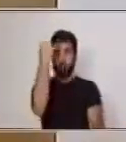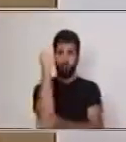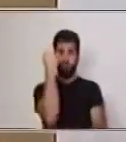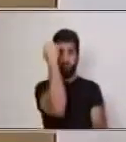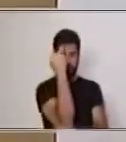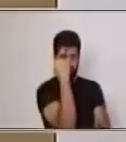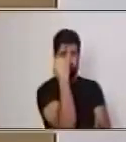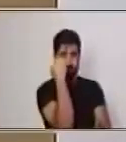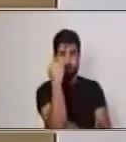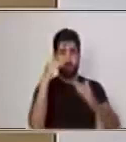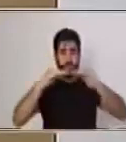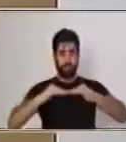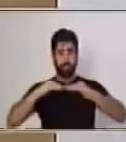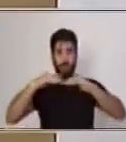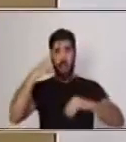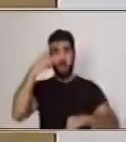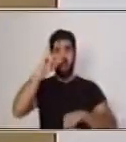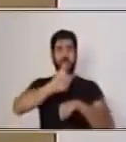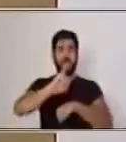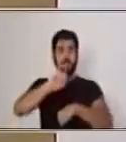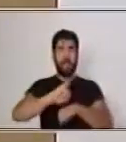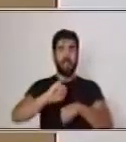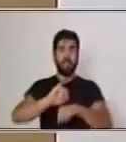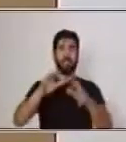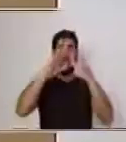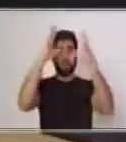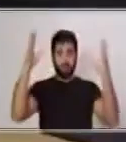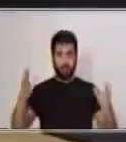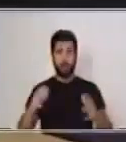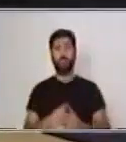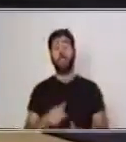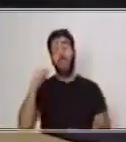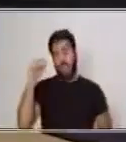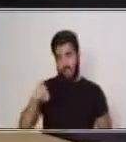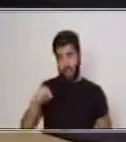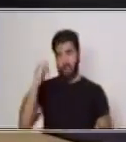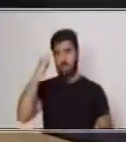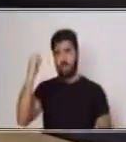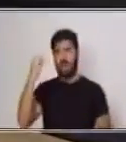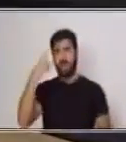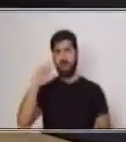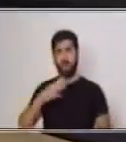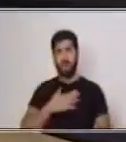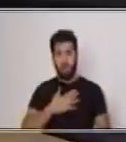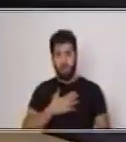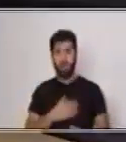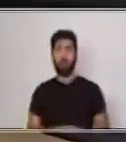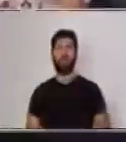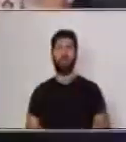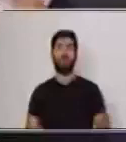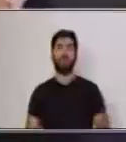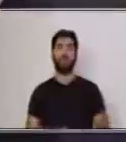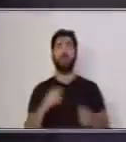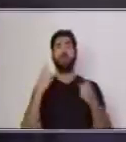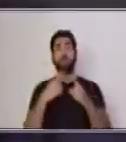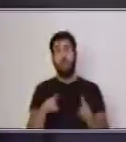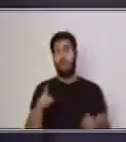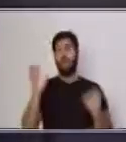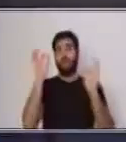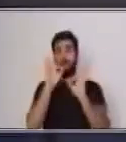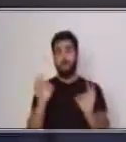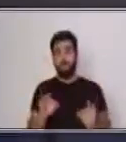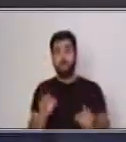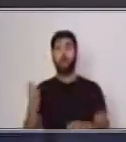catedrales. Esta podría ser la idea principal para mí, pero la forma más fácil de identificarla